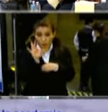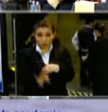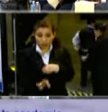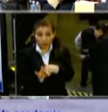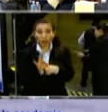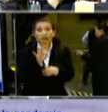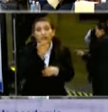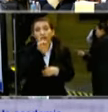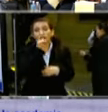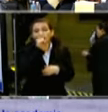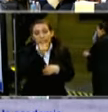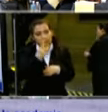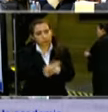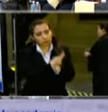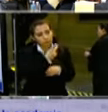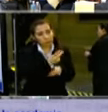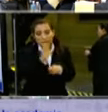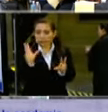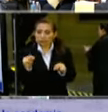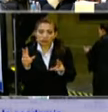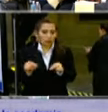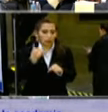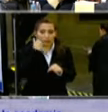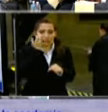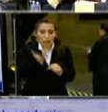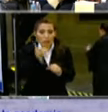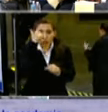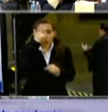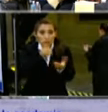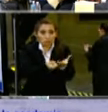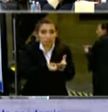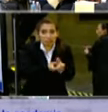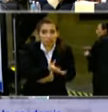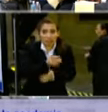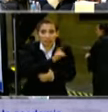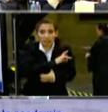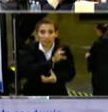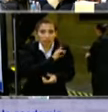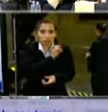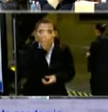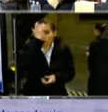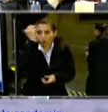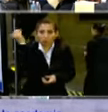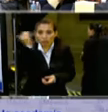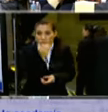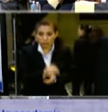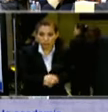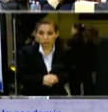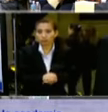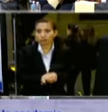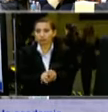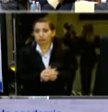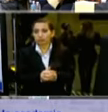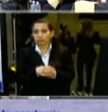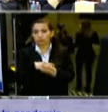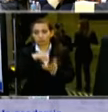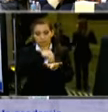era la pregunta, decía no querer salir de noche. Es una cifra espantosa.